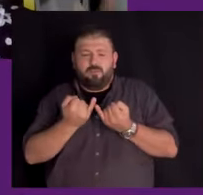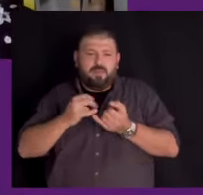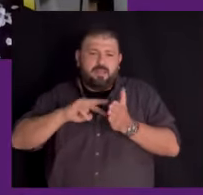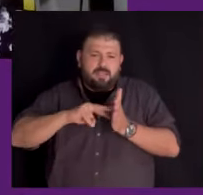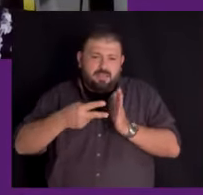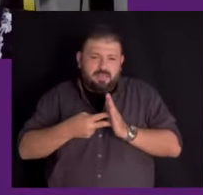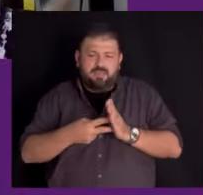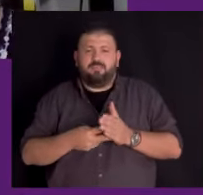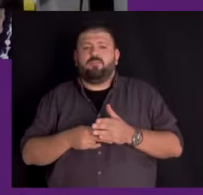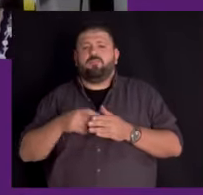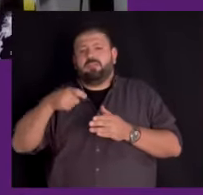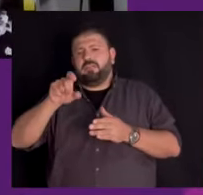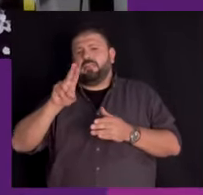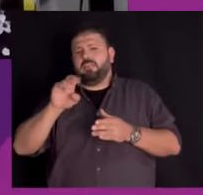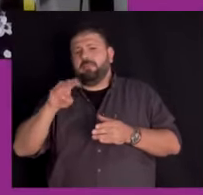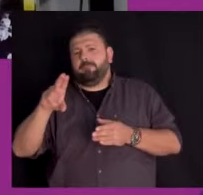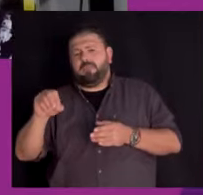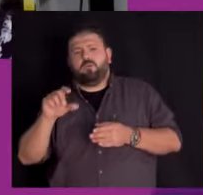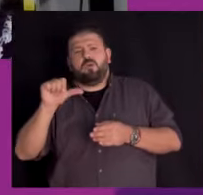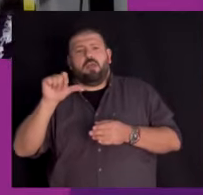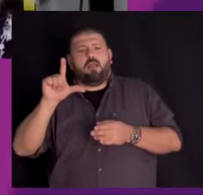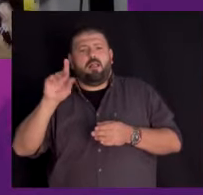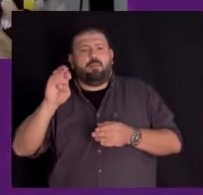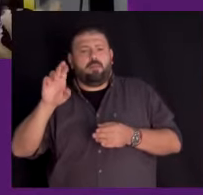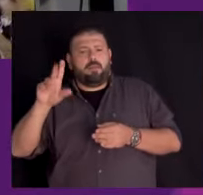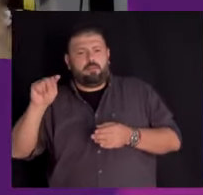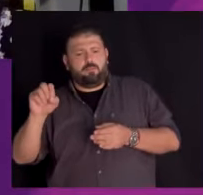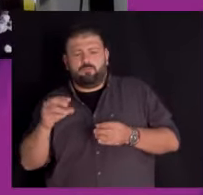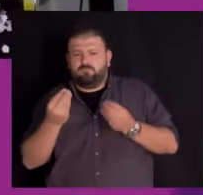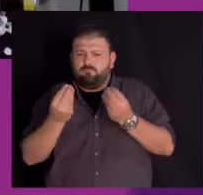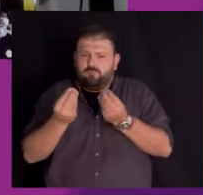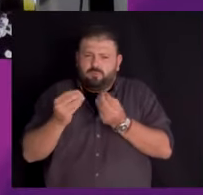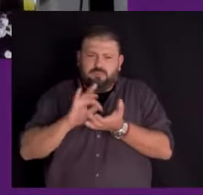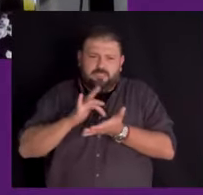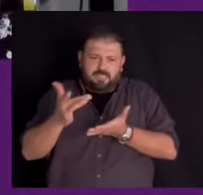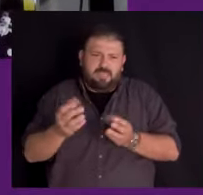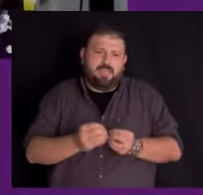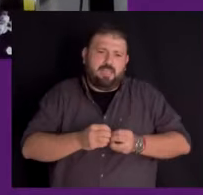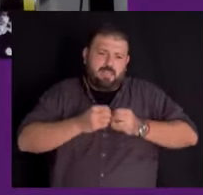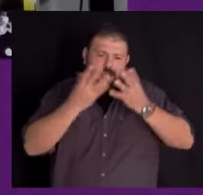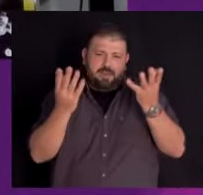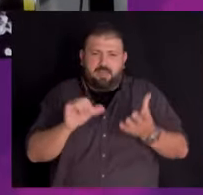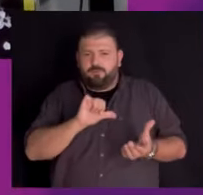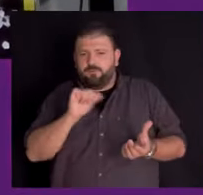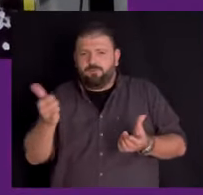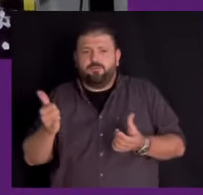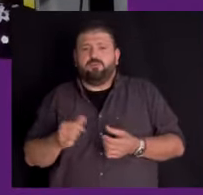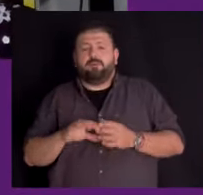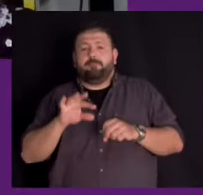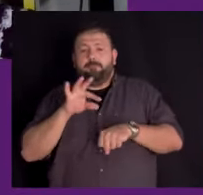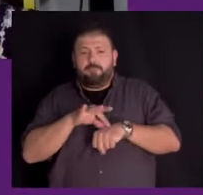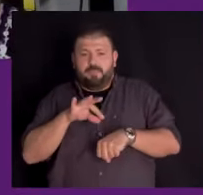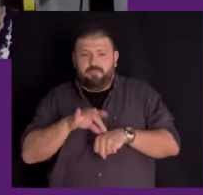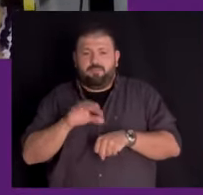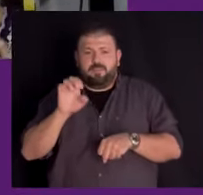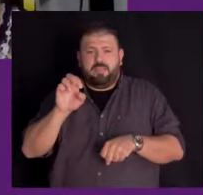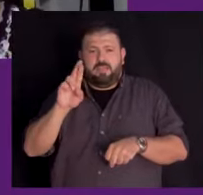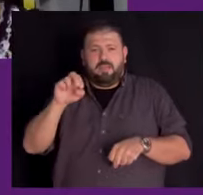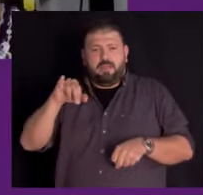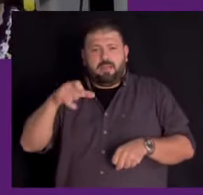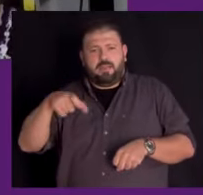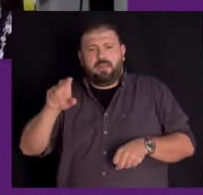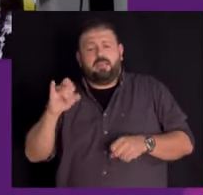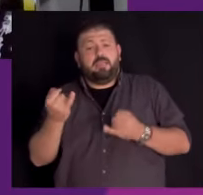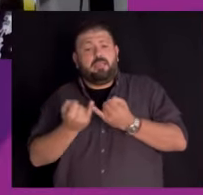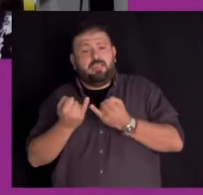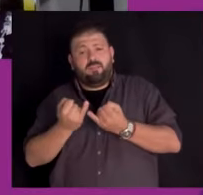químico Alberto Lavín, muchísimas gracias. Obviamente también a nuestro querido médico Enrique Melo. Y